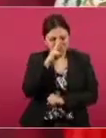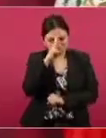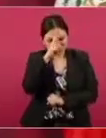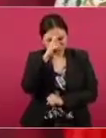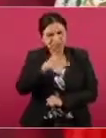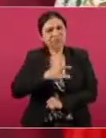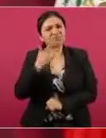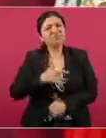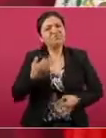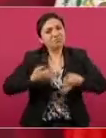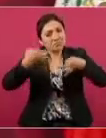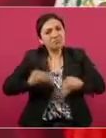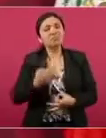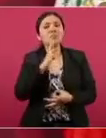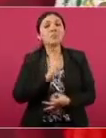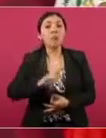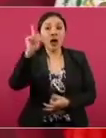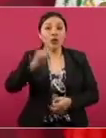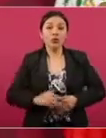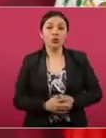siento.